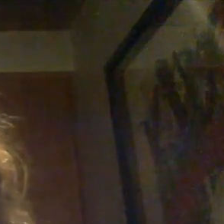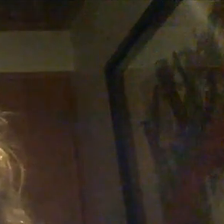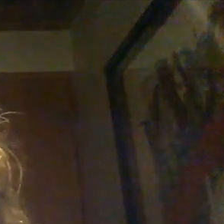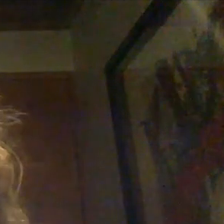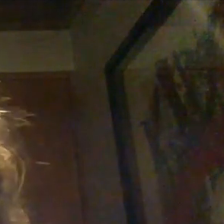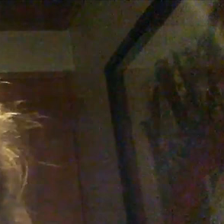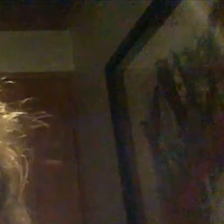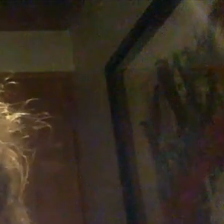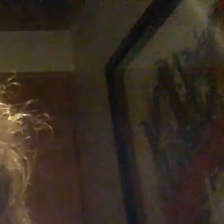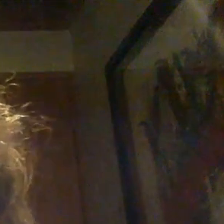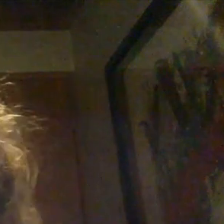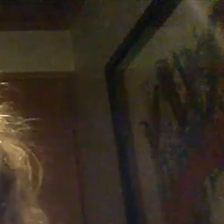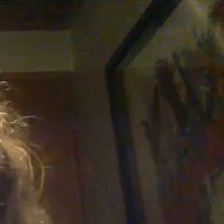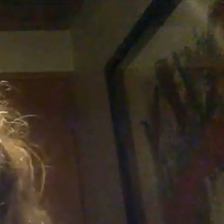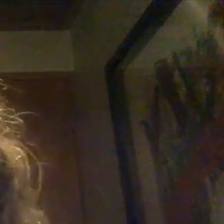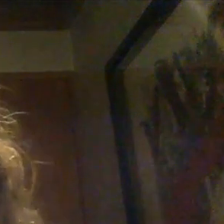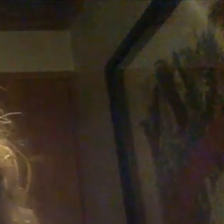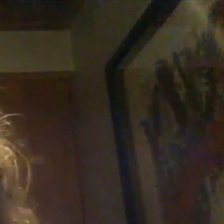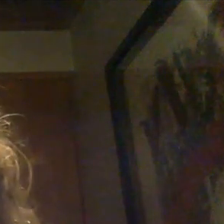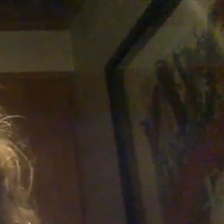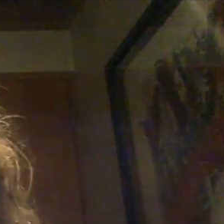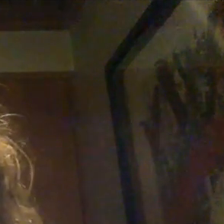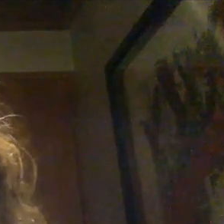Alberto Cuevas tiene la mano levantada. Puedes preguntar.